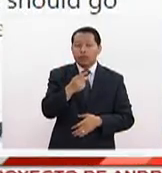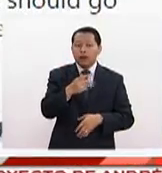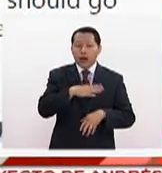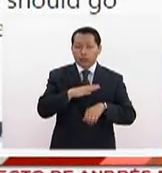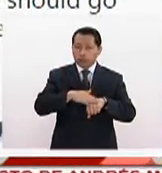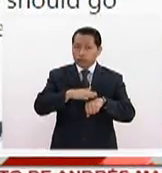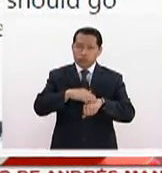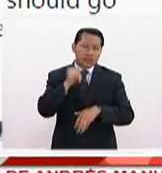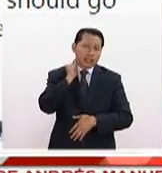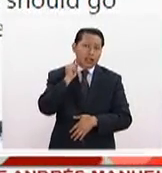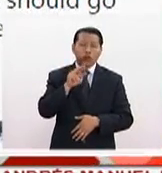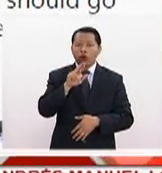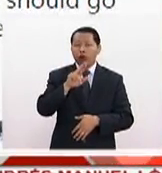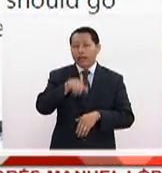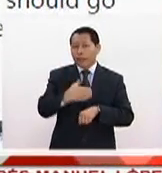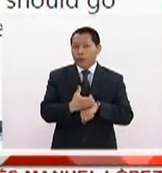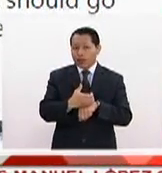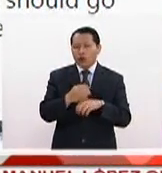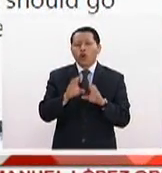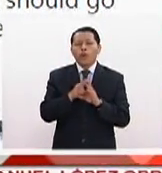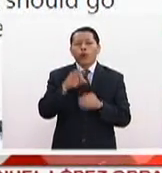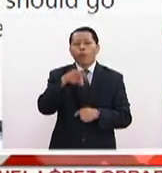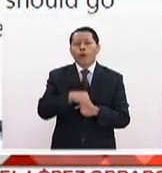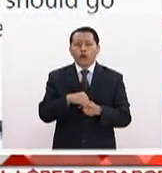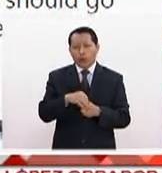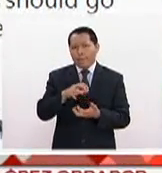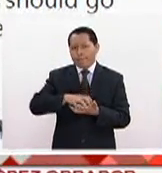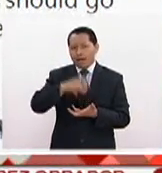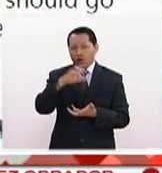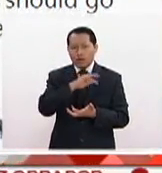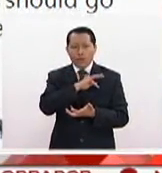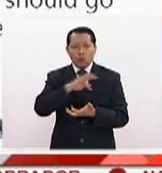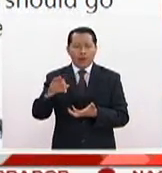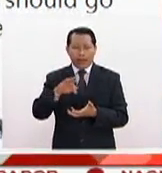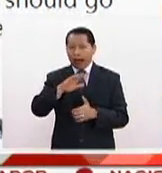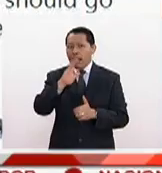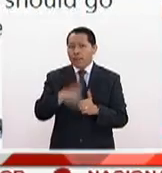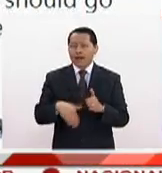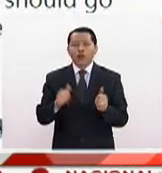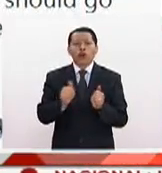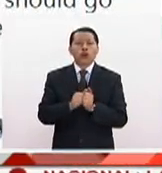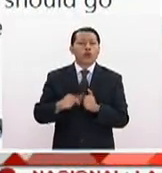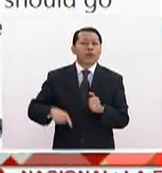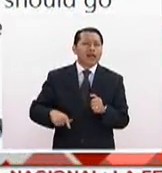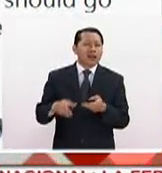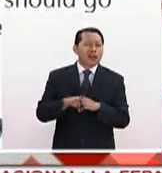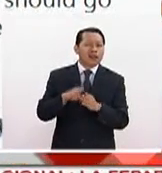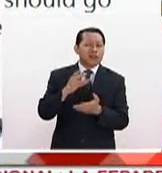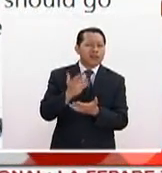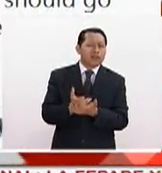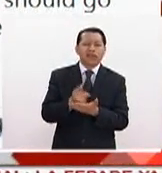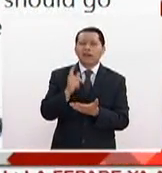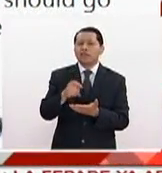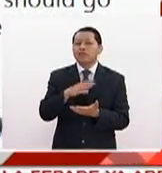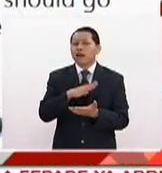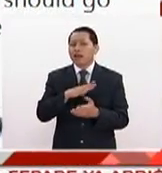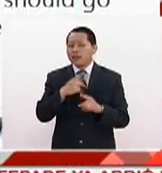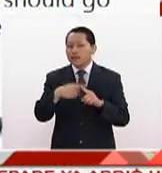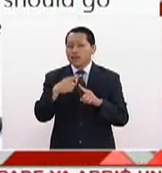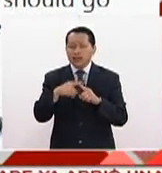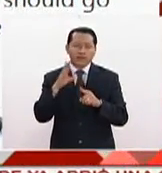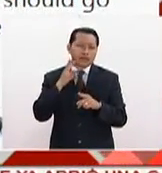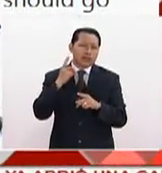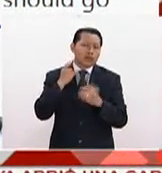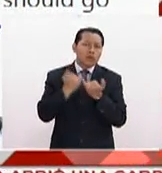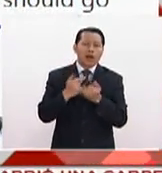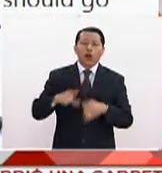los senadores republicanos a forzar un voto por mayoría para acabar con el cierre del gobierno, que no es más que los congresos y el gobierno